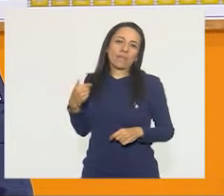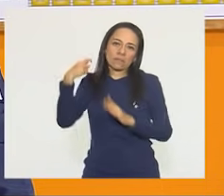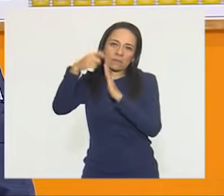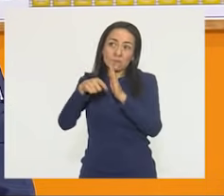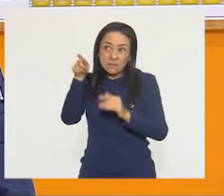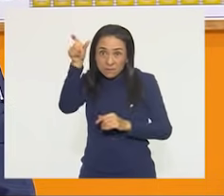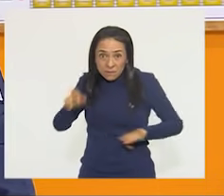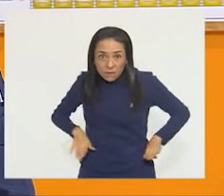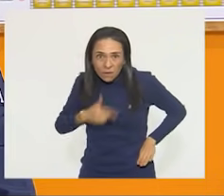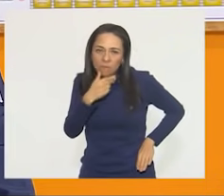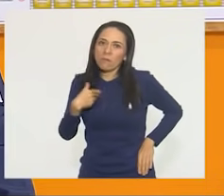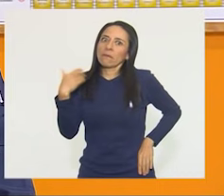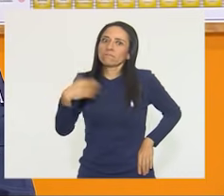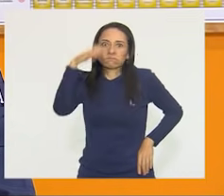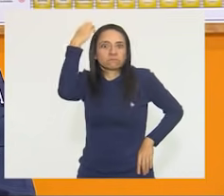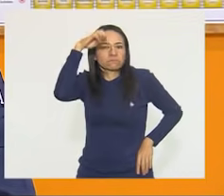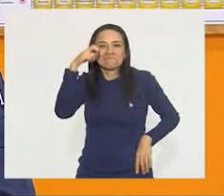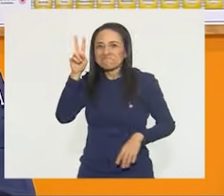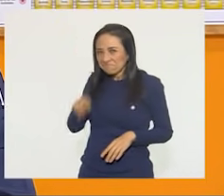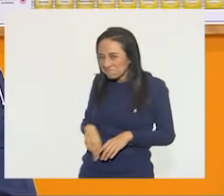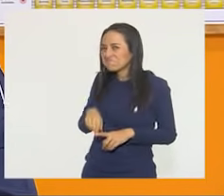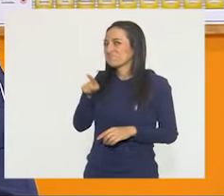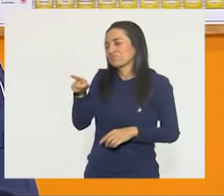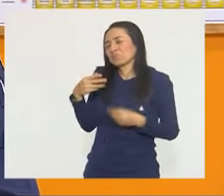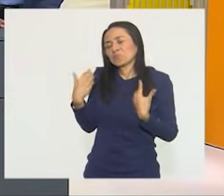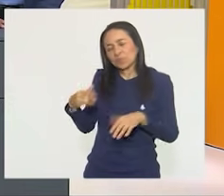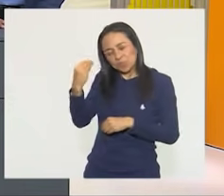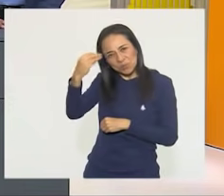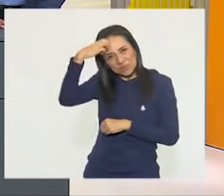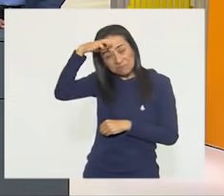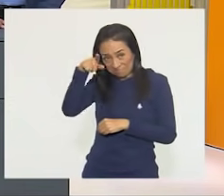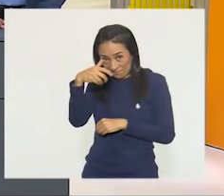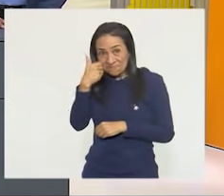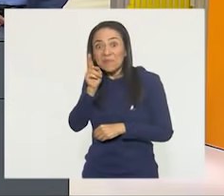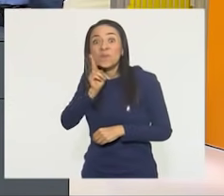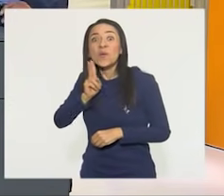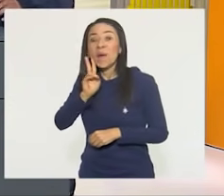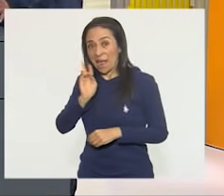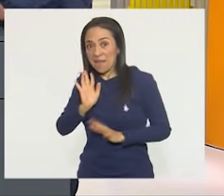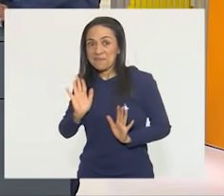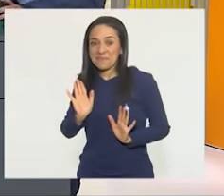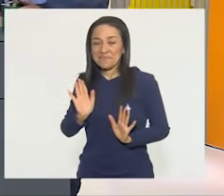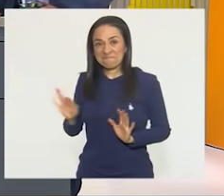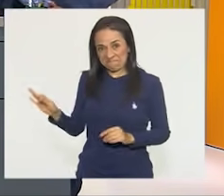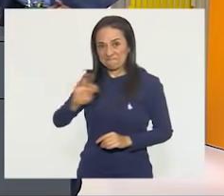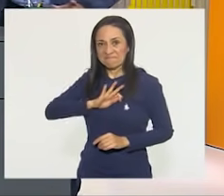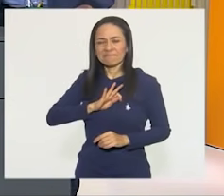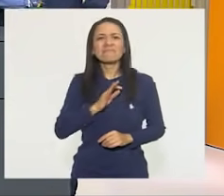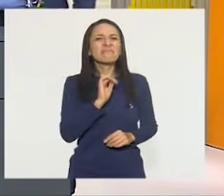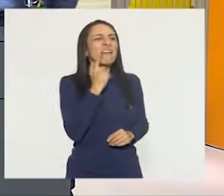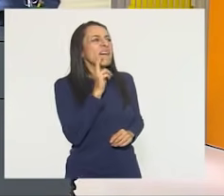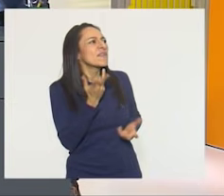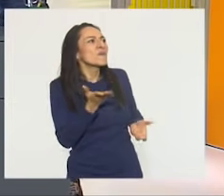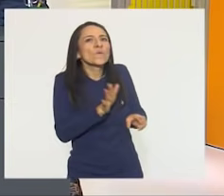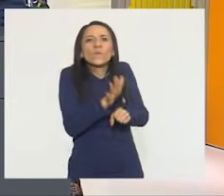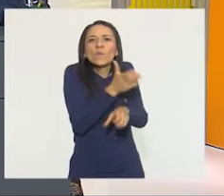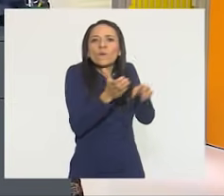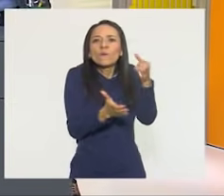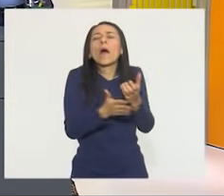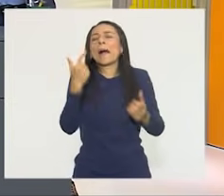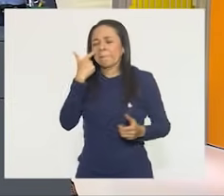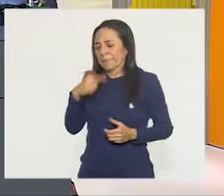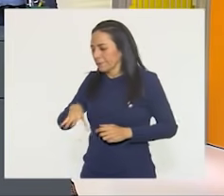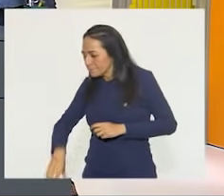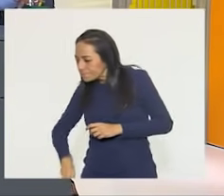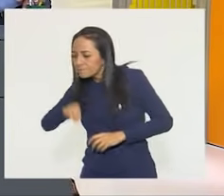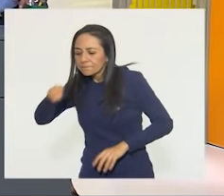Bastante, muy divertido. ¿Te gustaría intentarlo? Muchísimo, ¿tienes más cosas con las que podamos jugar? Bueno, te voy a poner algunos objetos. Mira, tengo